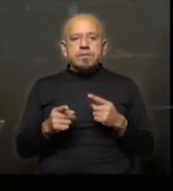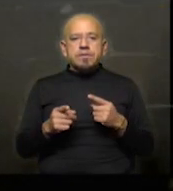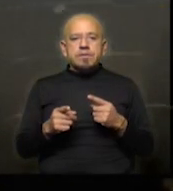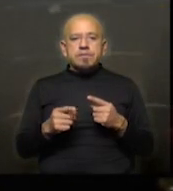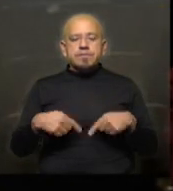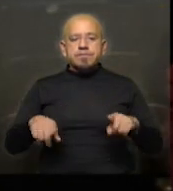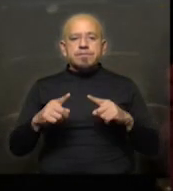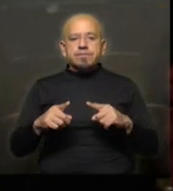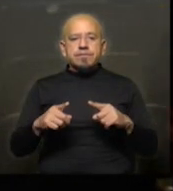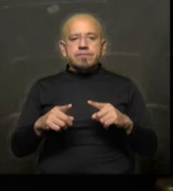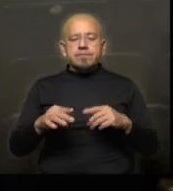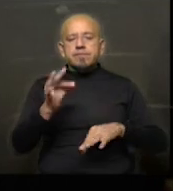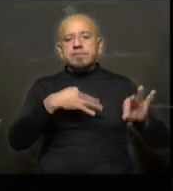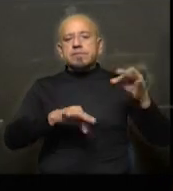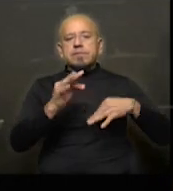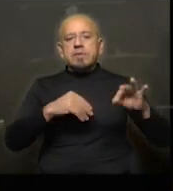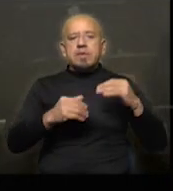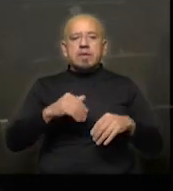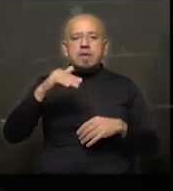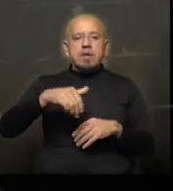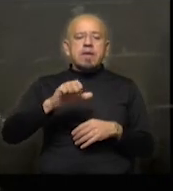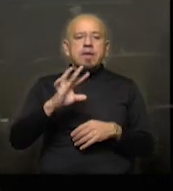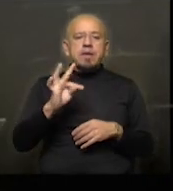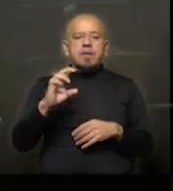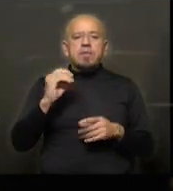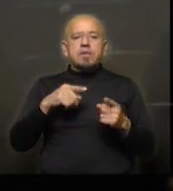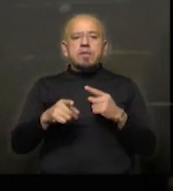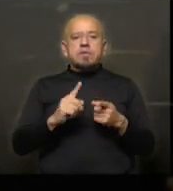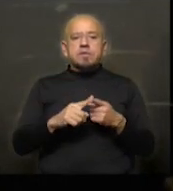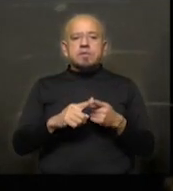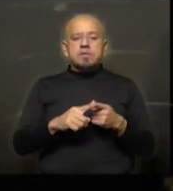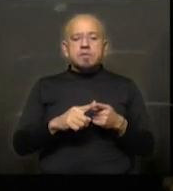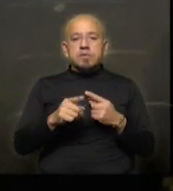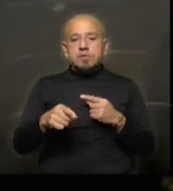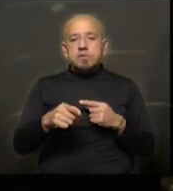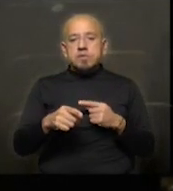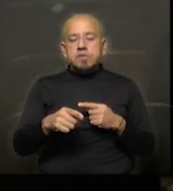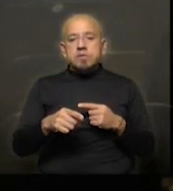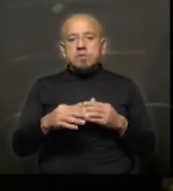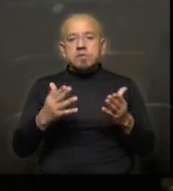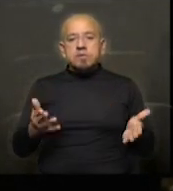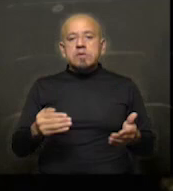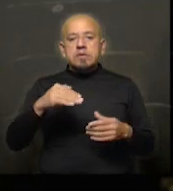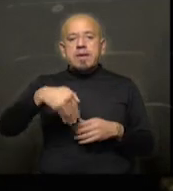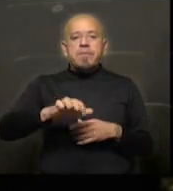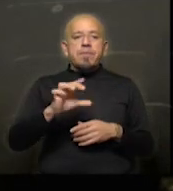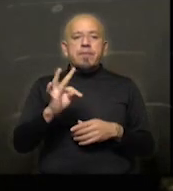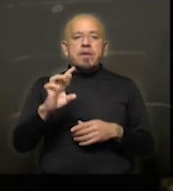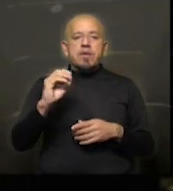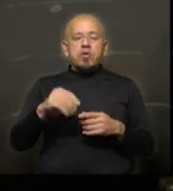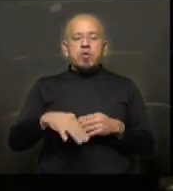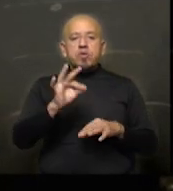la sala teatro metro aquí en San José yelmar michelini este teatro tan querido de la ciudad que siempre nos está